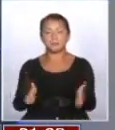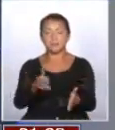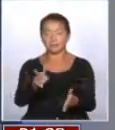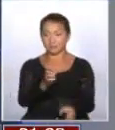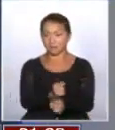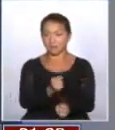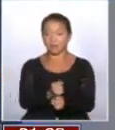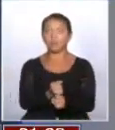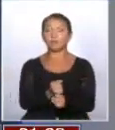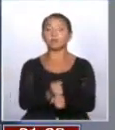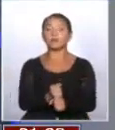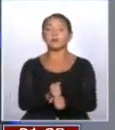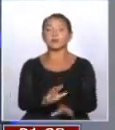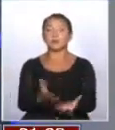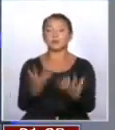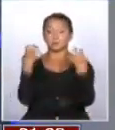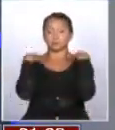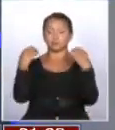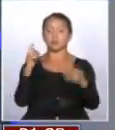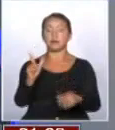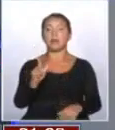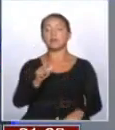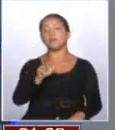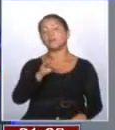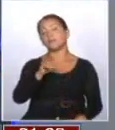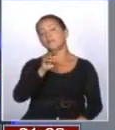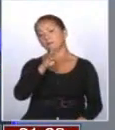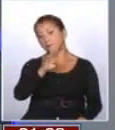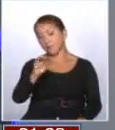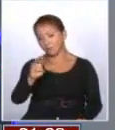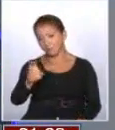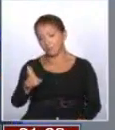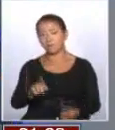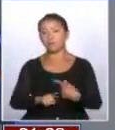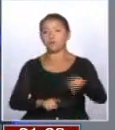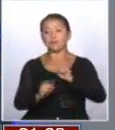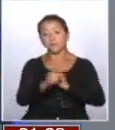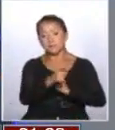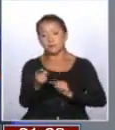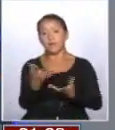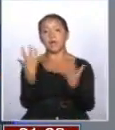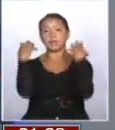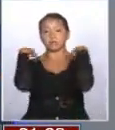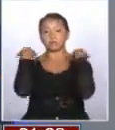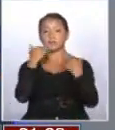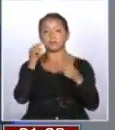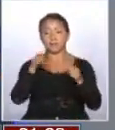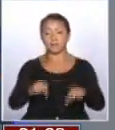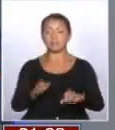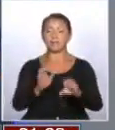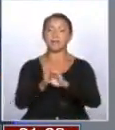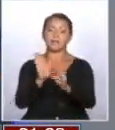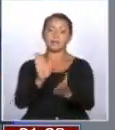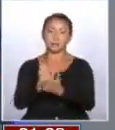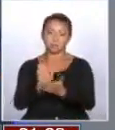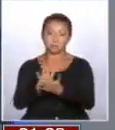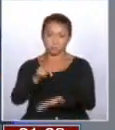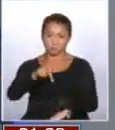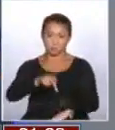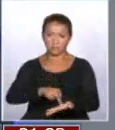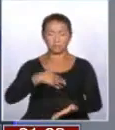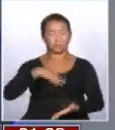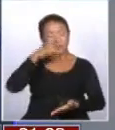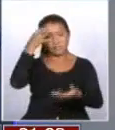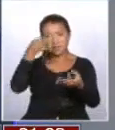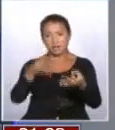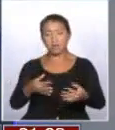va a asumir Ricardo Lagos Weber en las próximas semanas, asuma también este estatuto parlamentario. Y yo estoy seguro